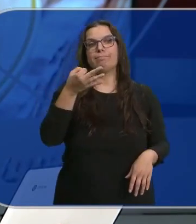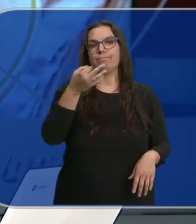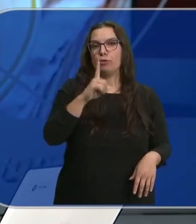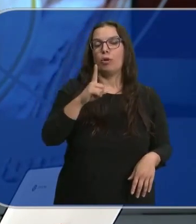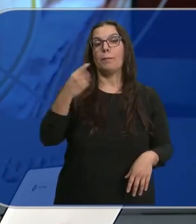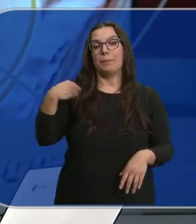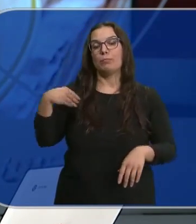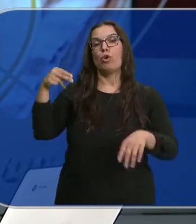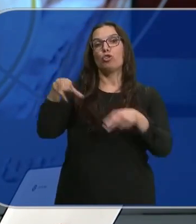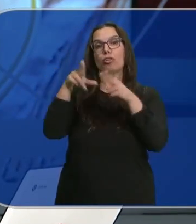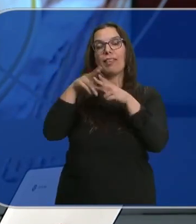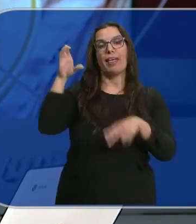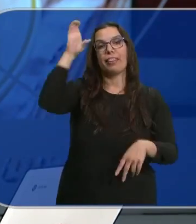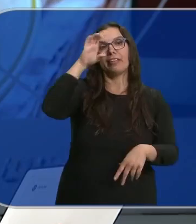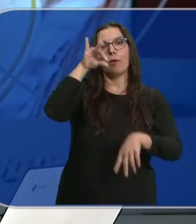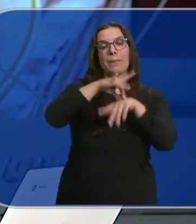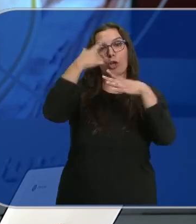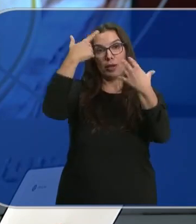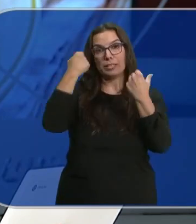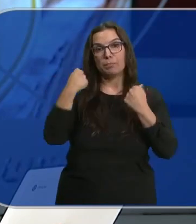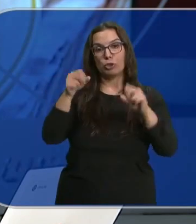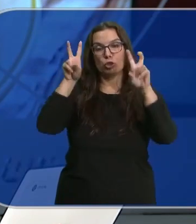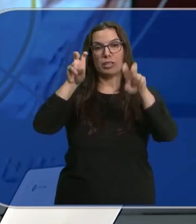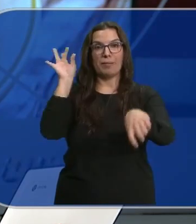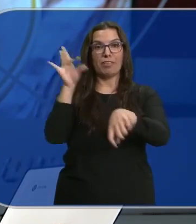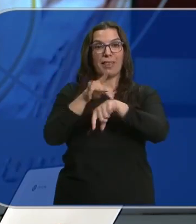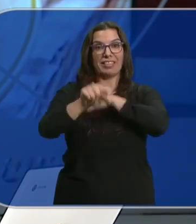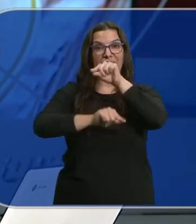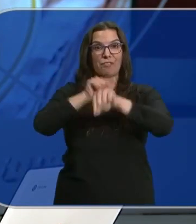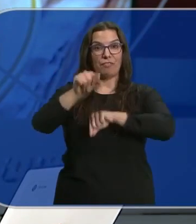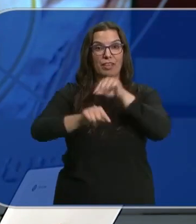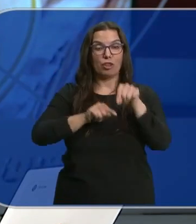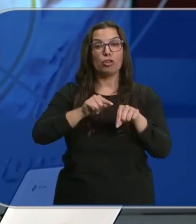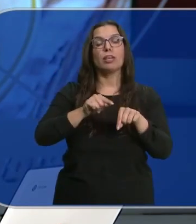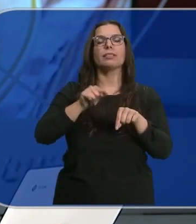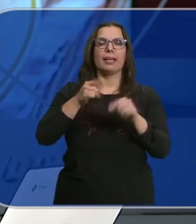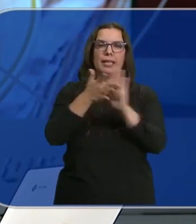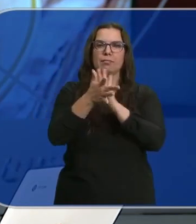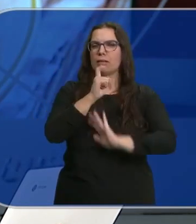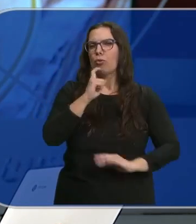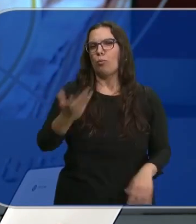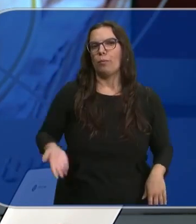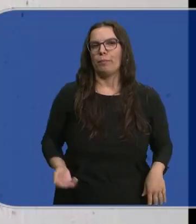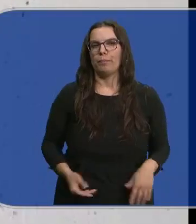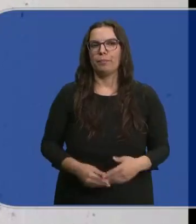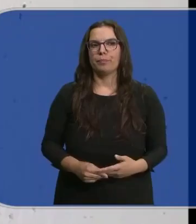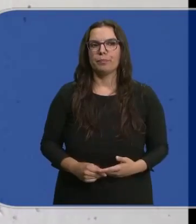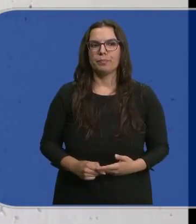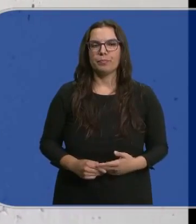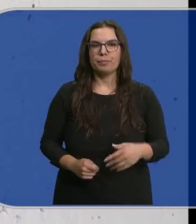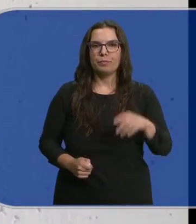Lo explica la Sociedad Científica de Médicos Expertos en Enfermedades Infecciosas y Microbiología.